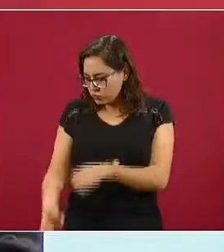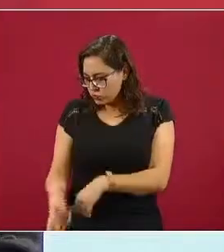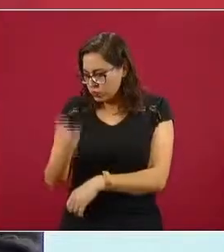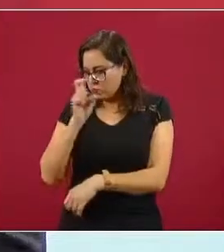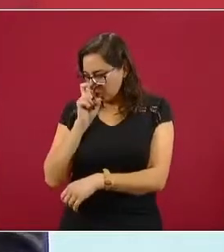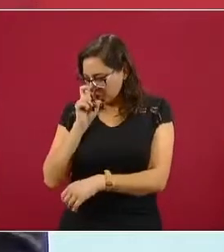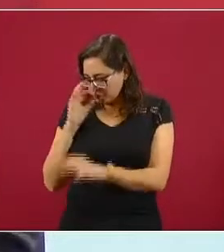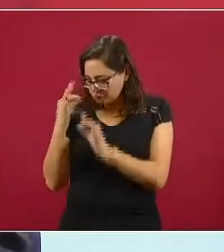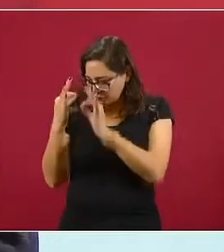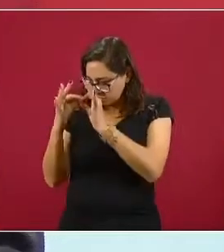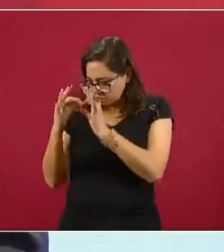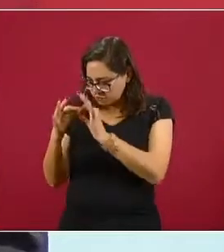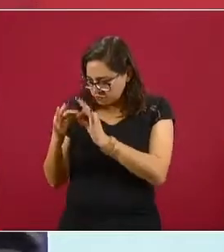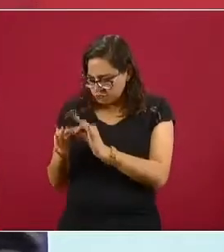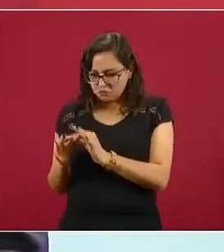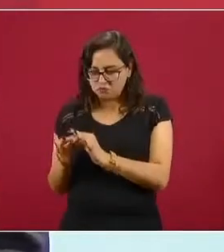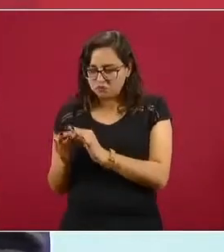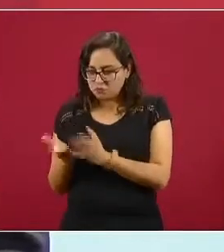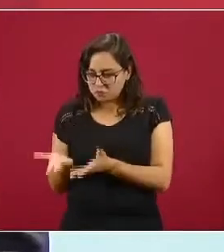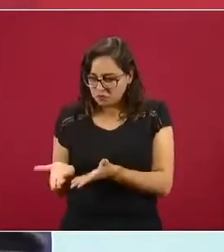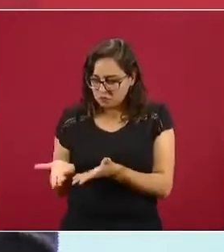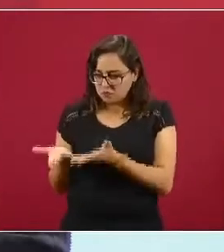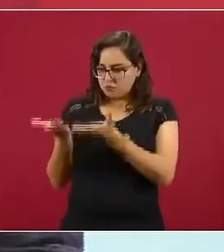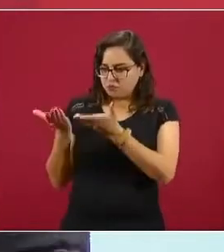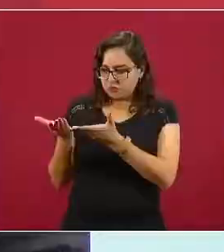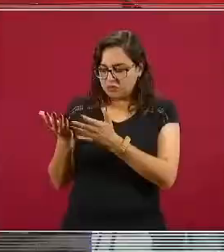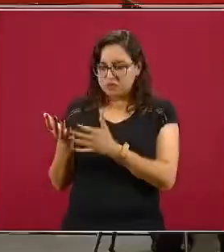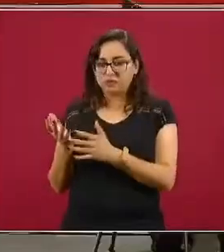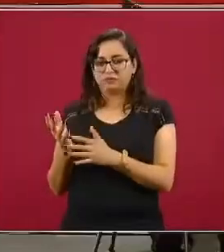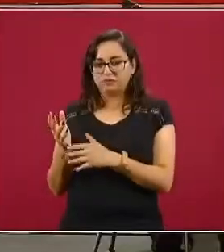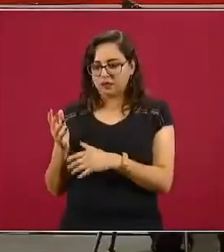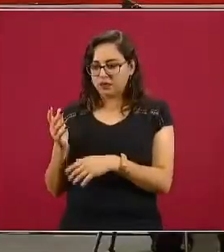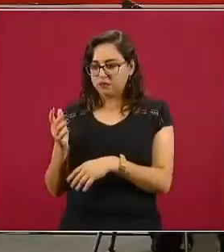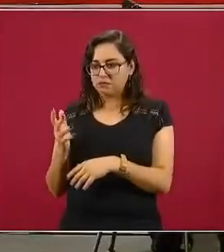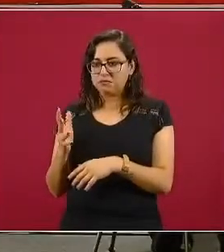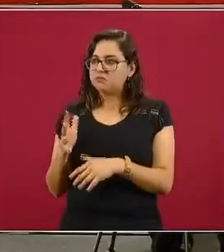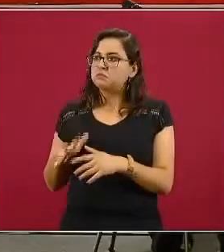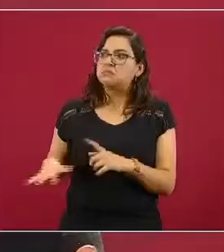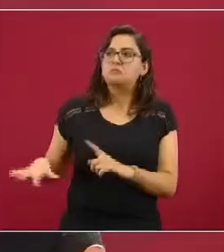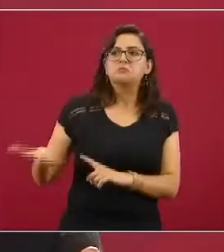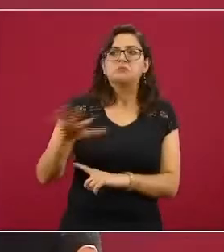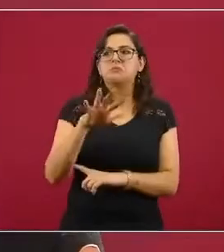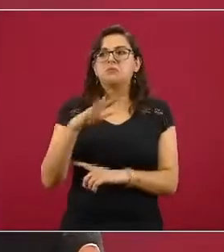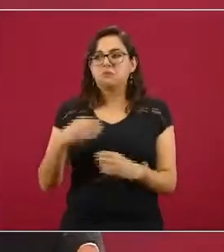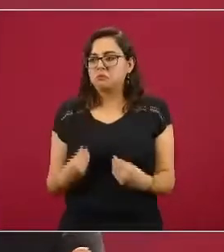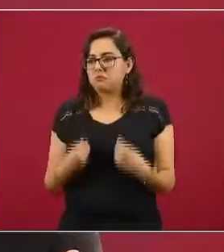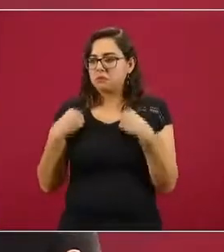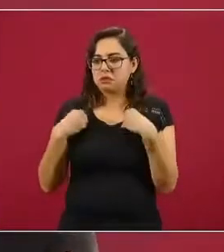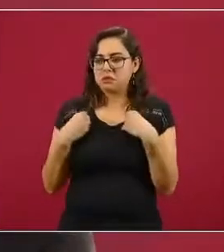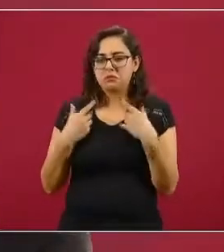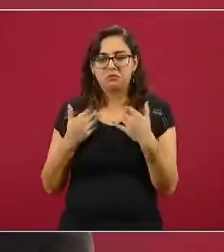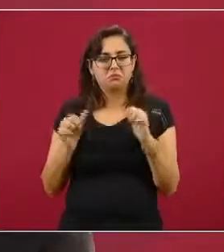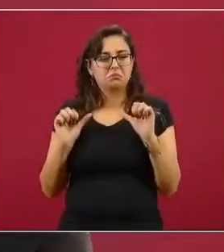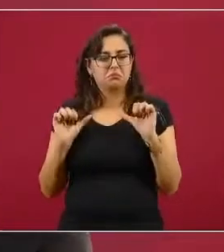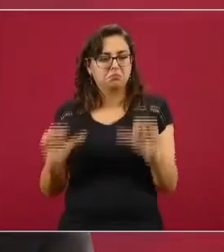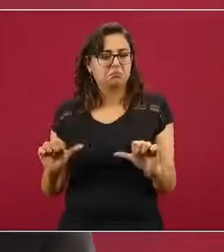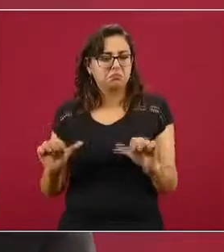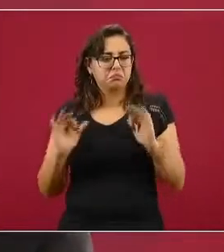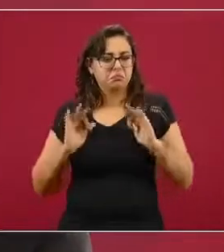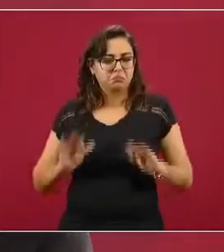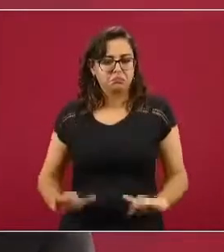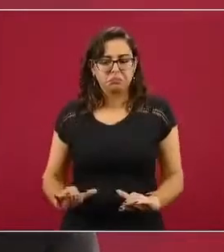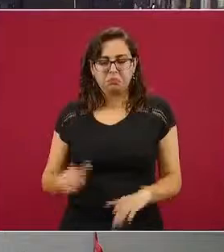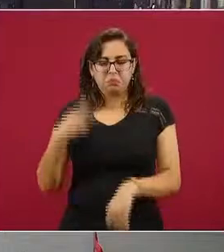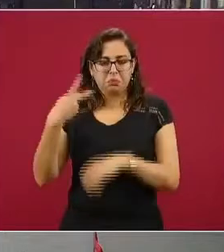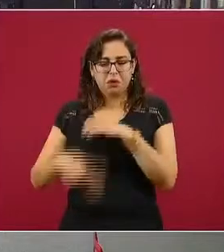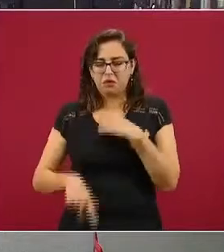una eficacia muy alta porque no hay un riesgo para la vida o la salud de demasiadas